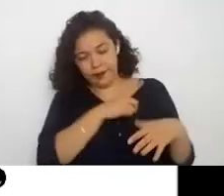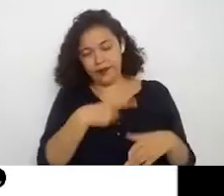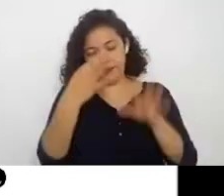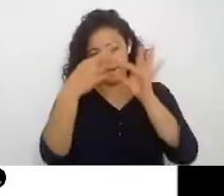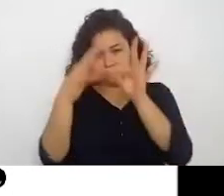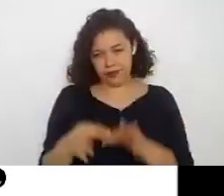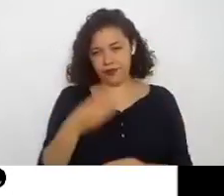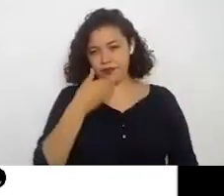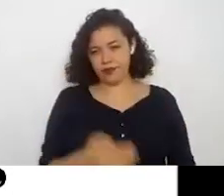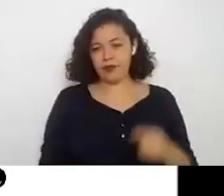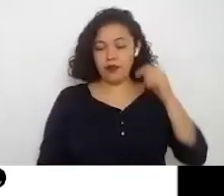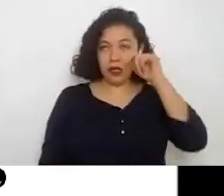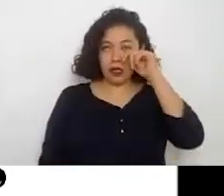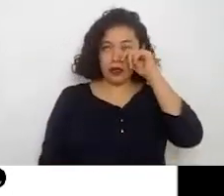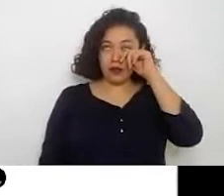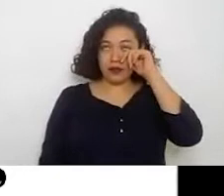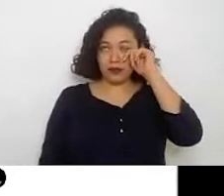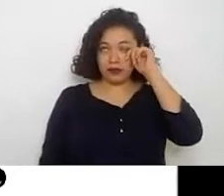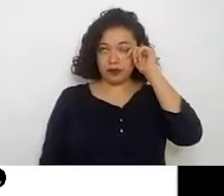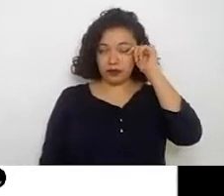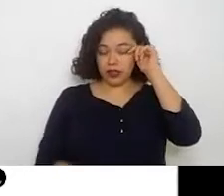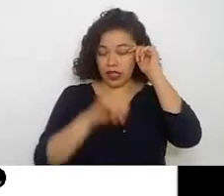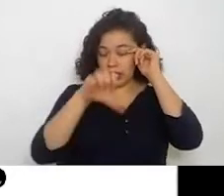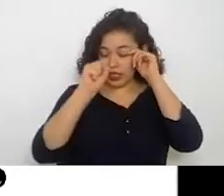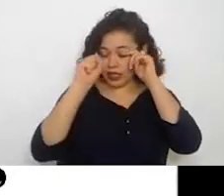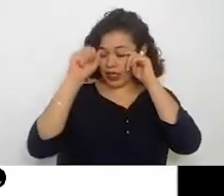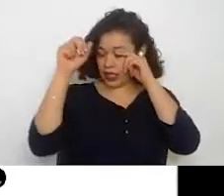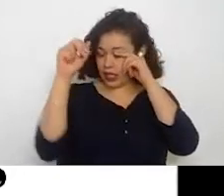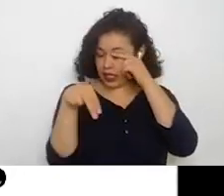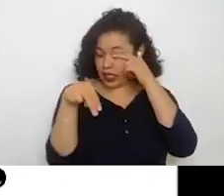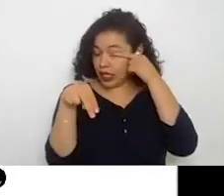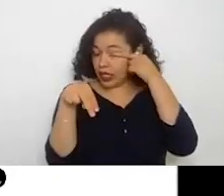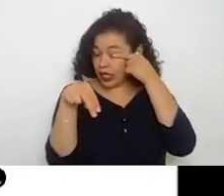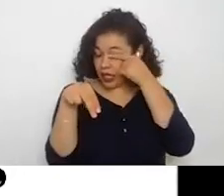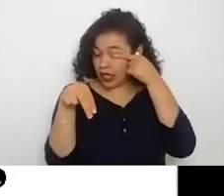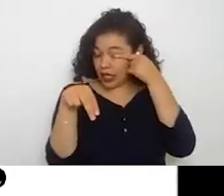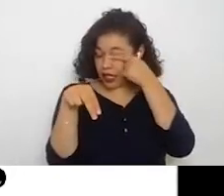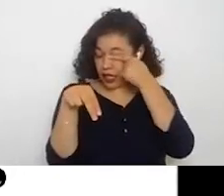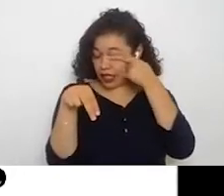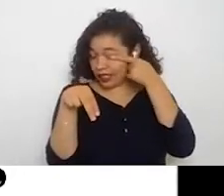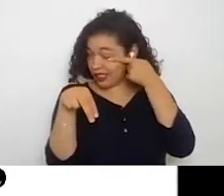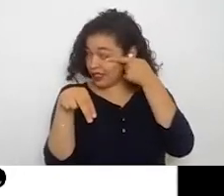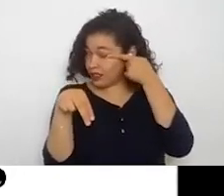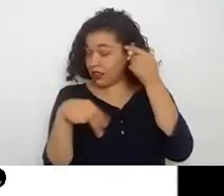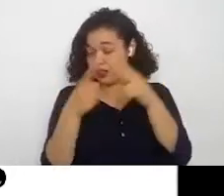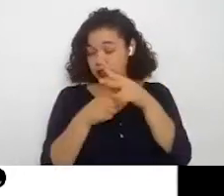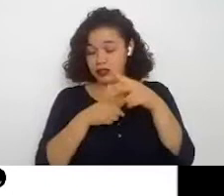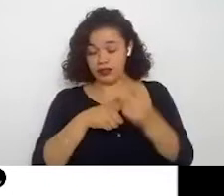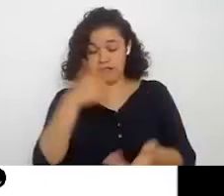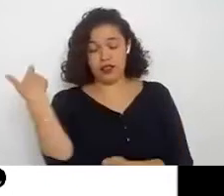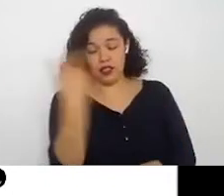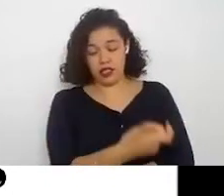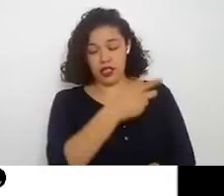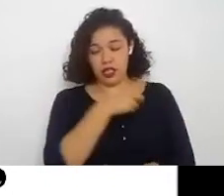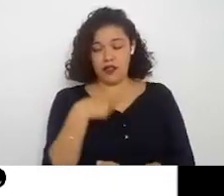cumplimiento. El cálculo de pago del ISN, que es el impuesto sobre nómina, ¿verdad? Pues deberá de hacerse antes